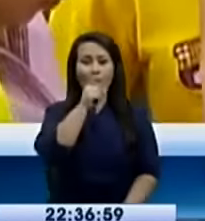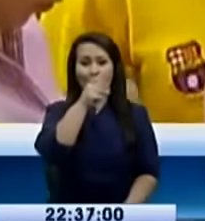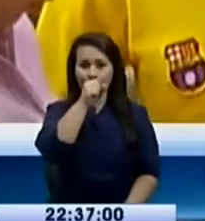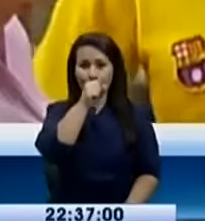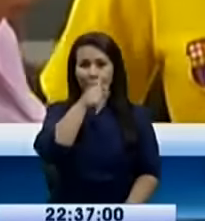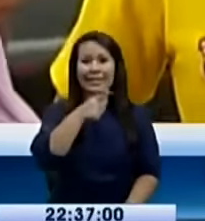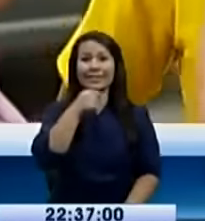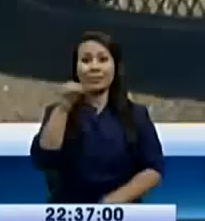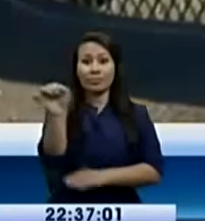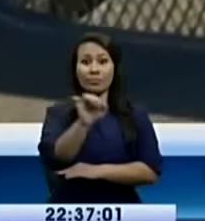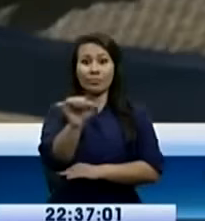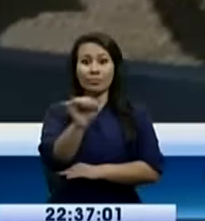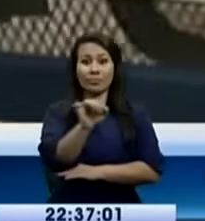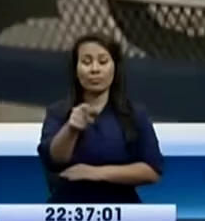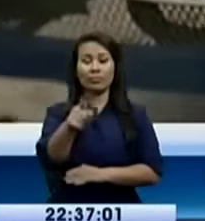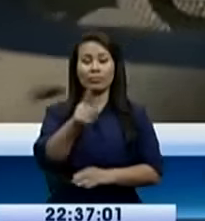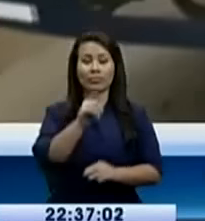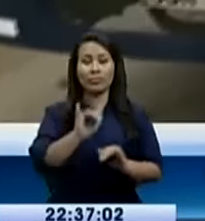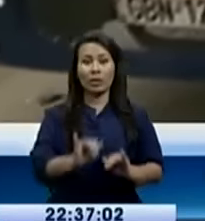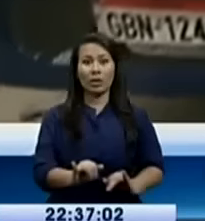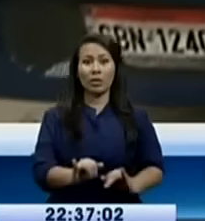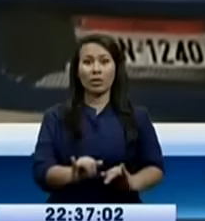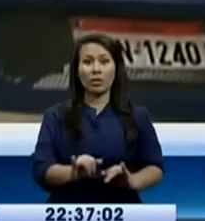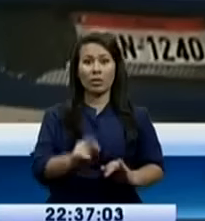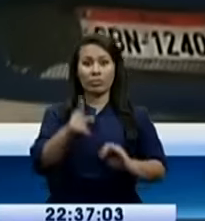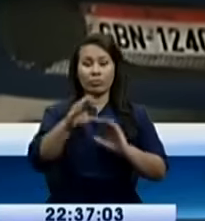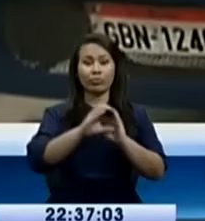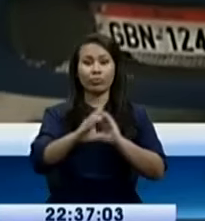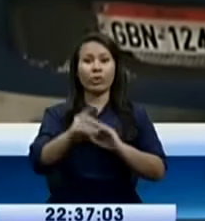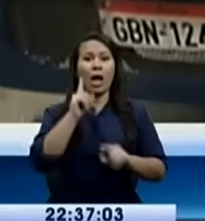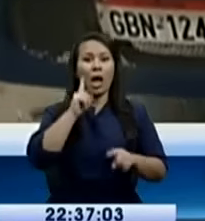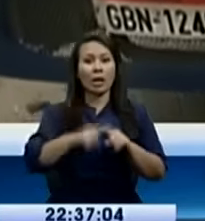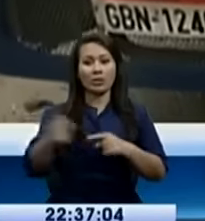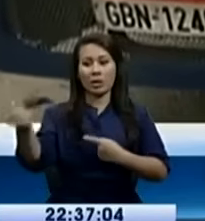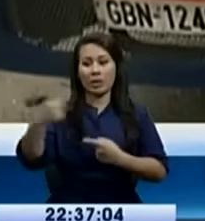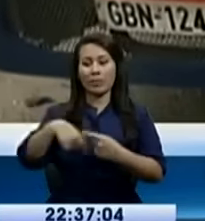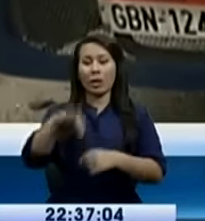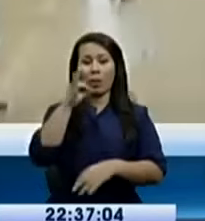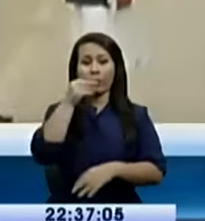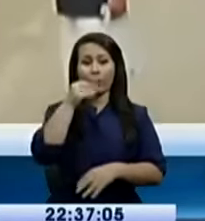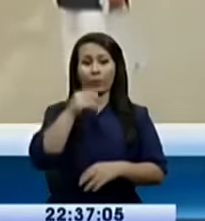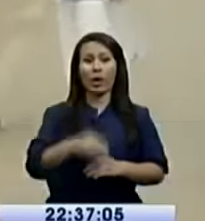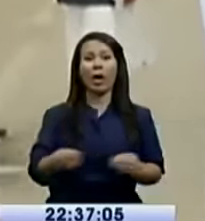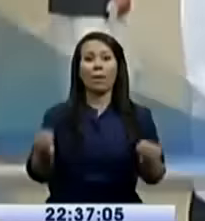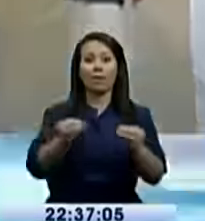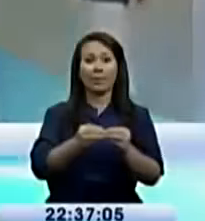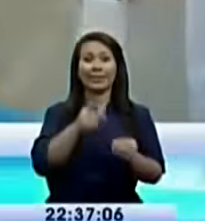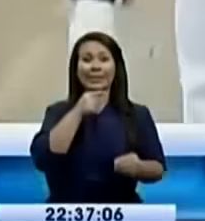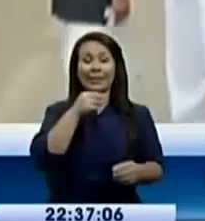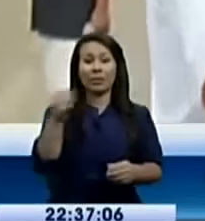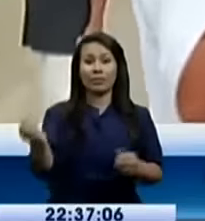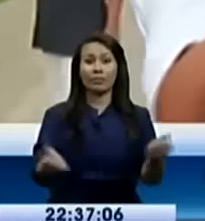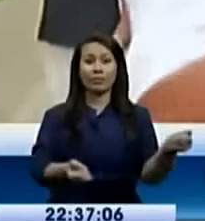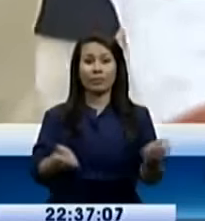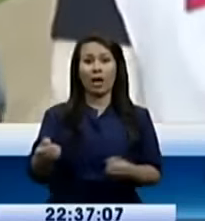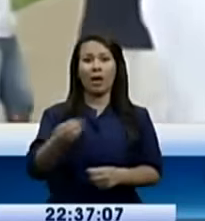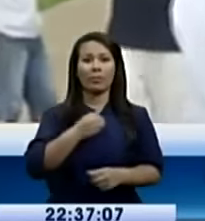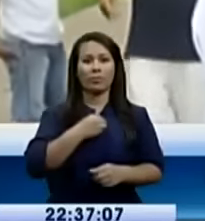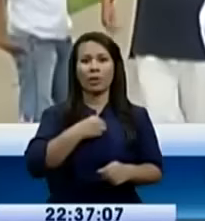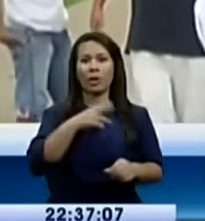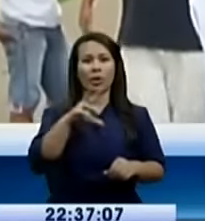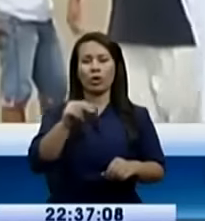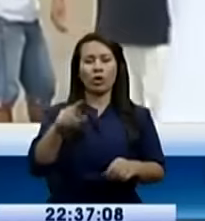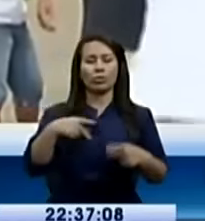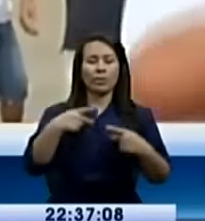autobús permaneció en el lugar hasta el arribo de los oficiales. De los ocupantes de la patrulla, solo se informó que no